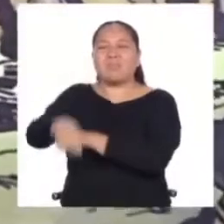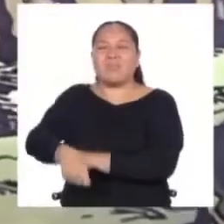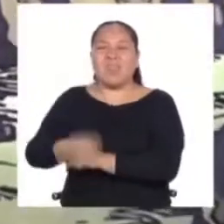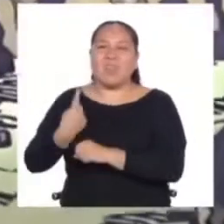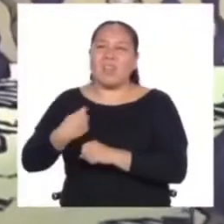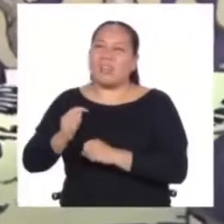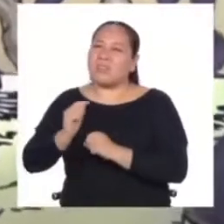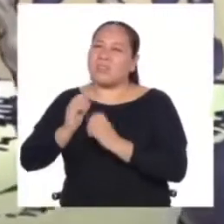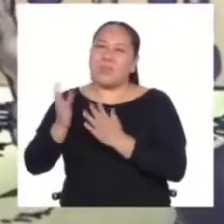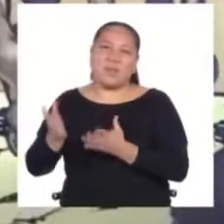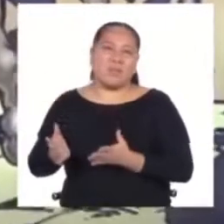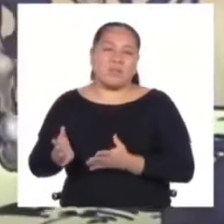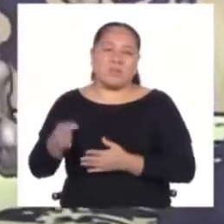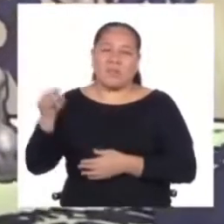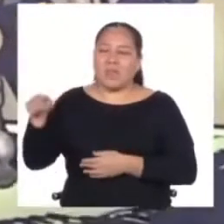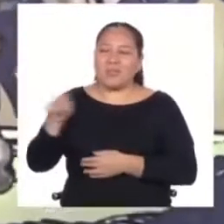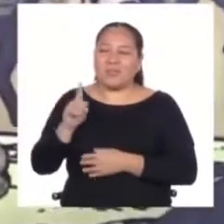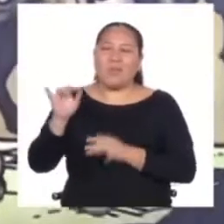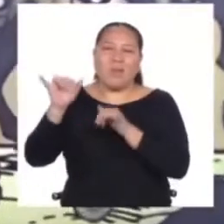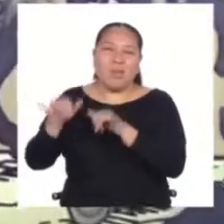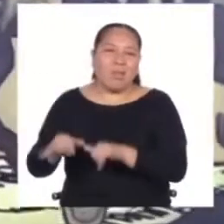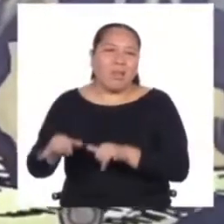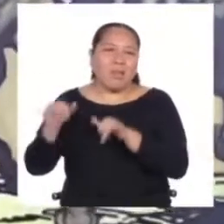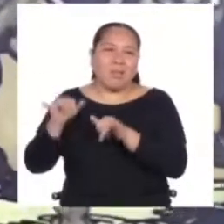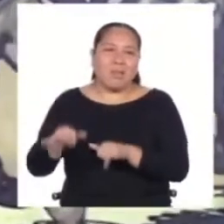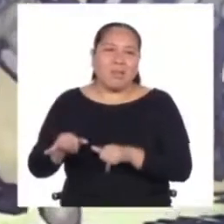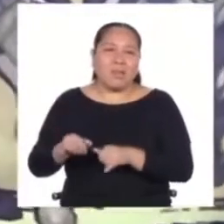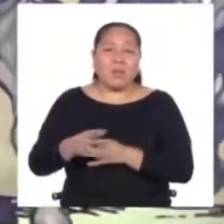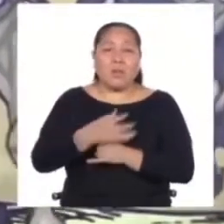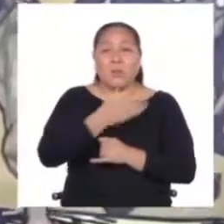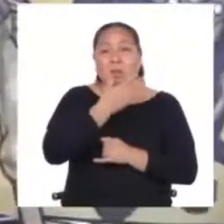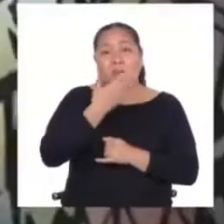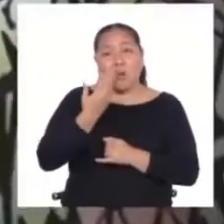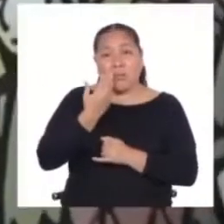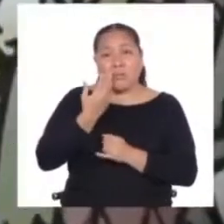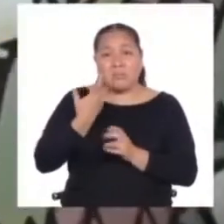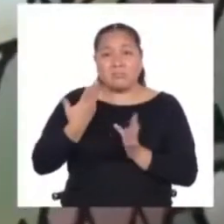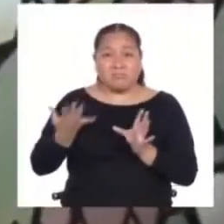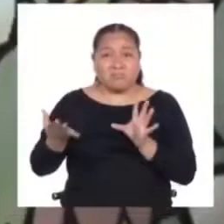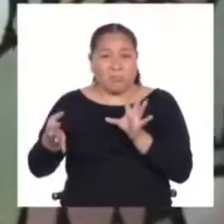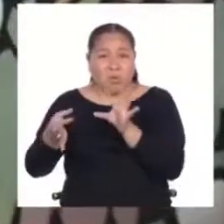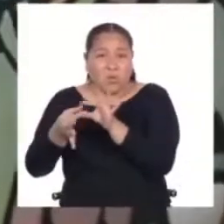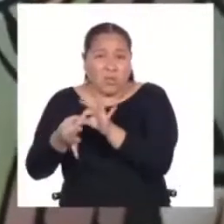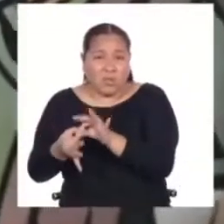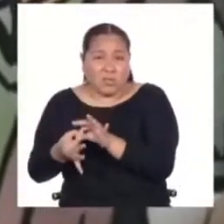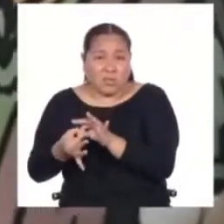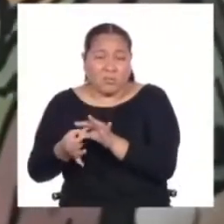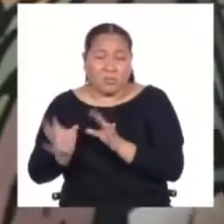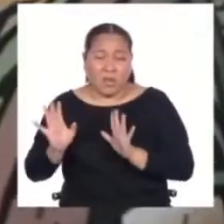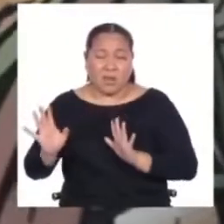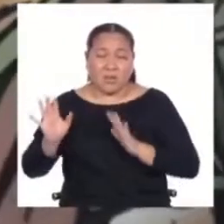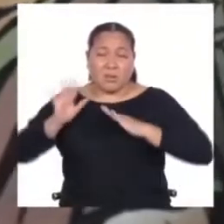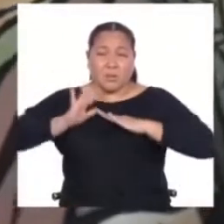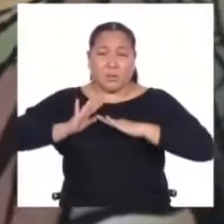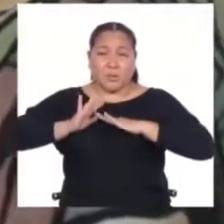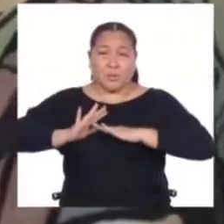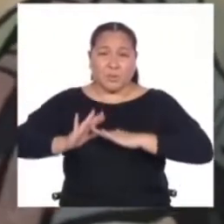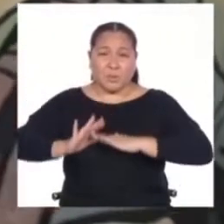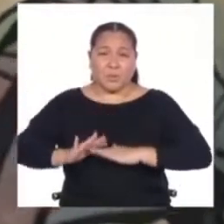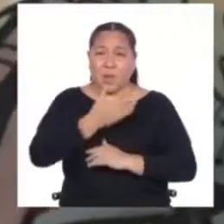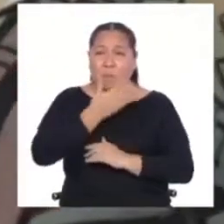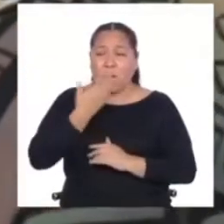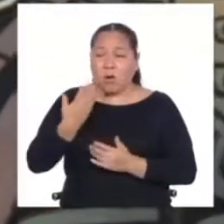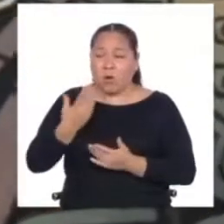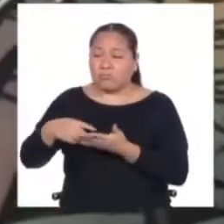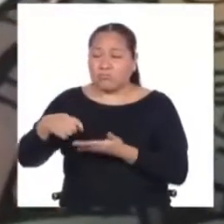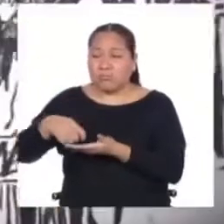estaban ahí y no se iban a retirar. Entonces lo más práctico para él probablemente era una alianza